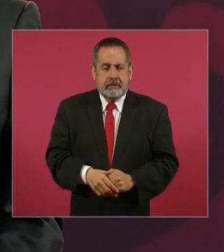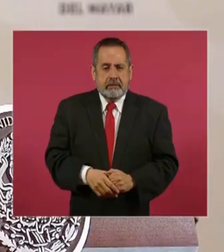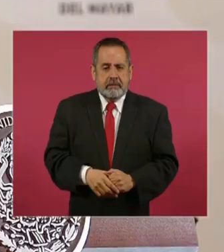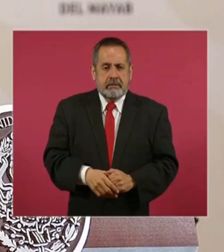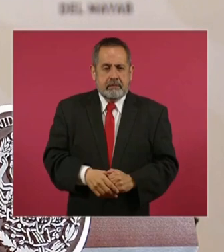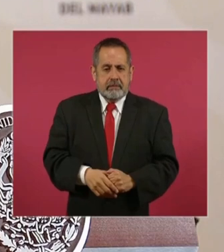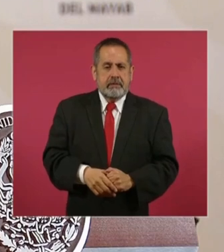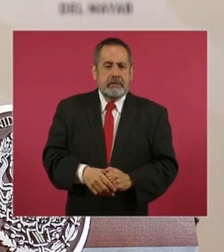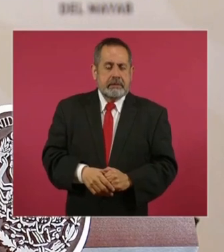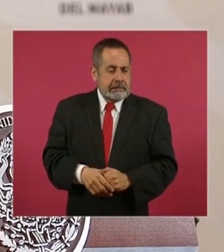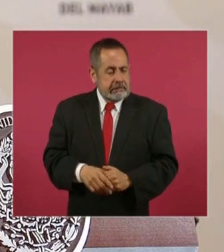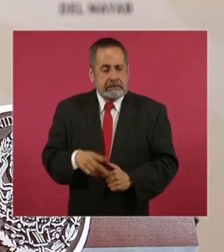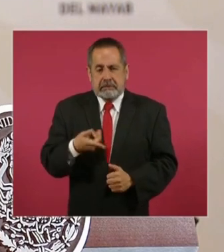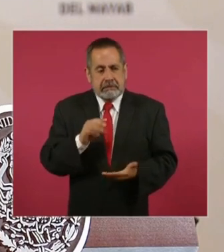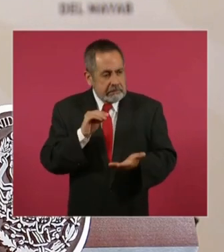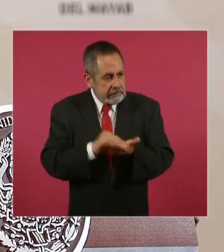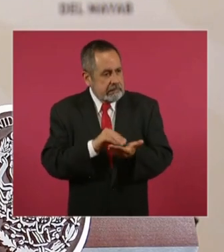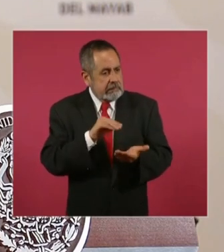todavía